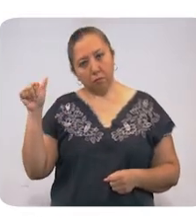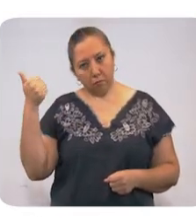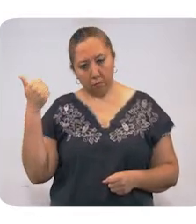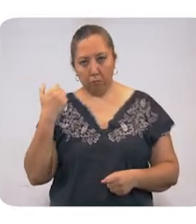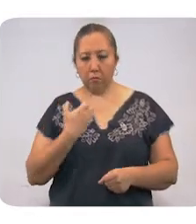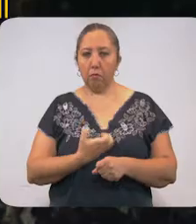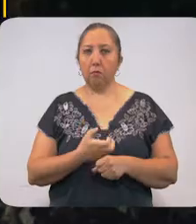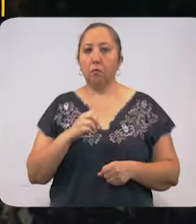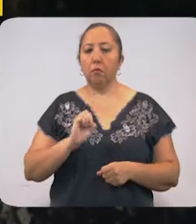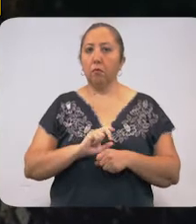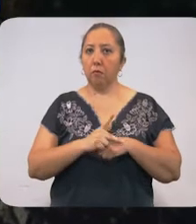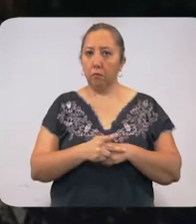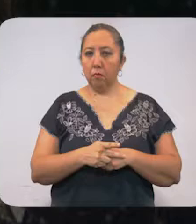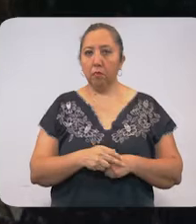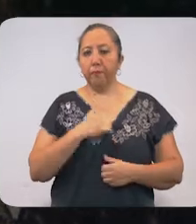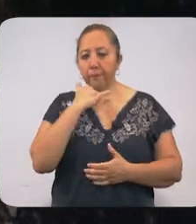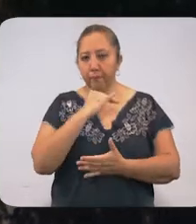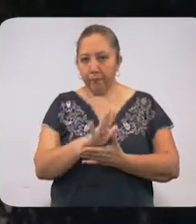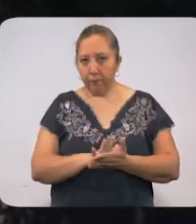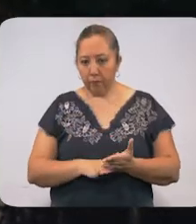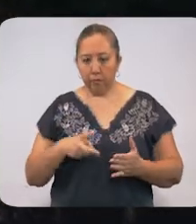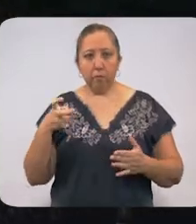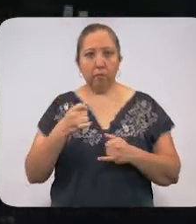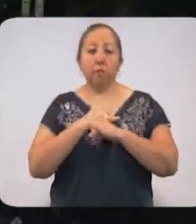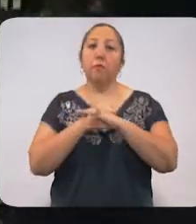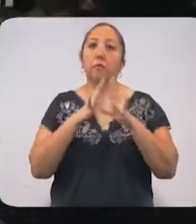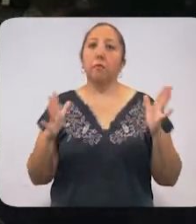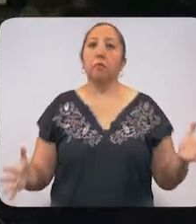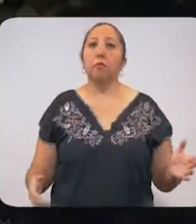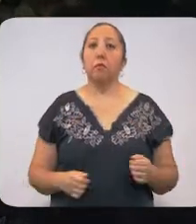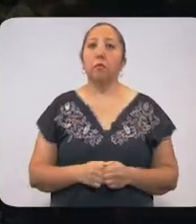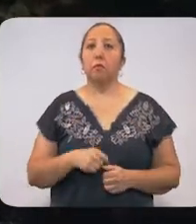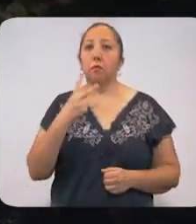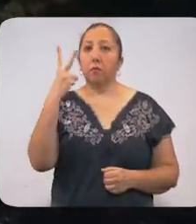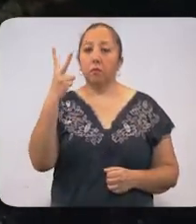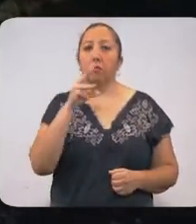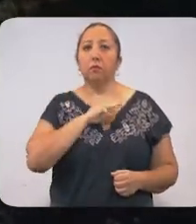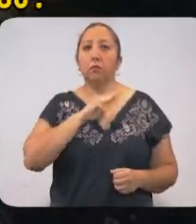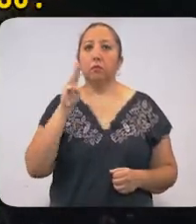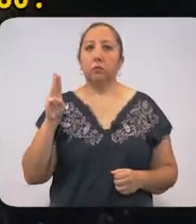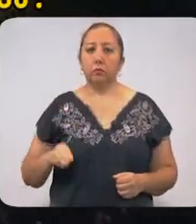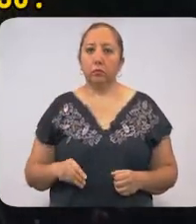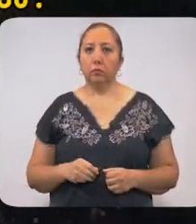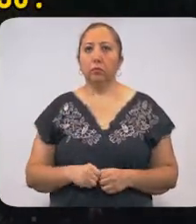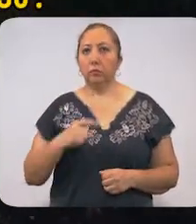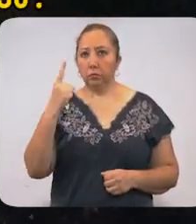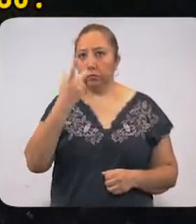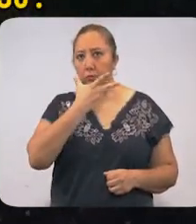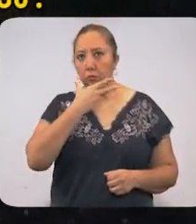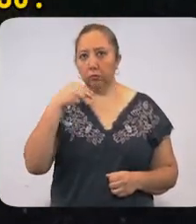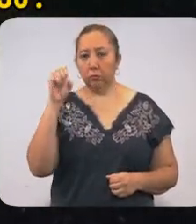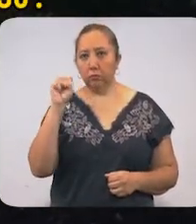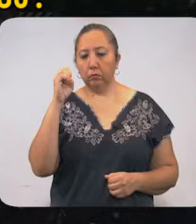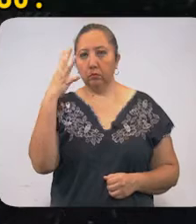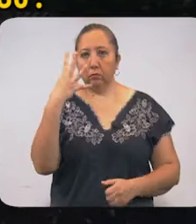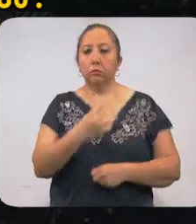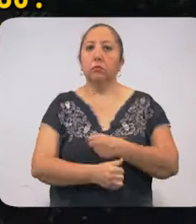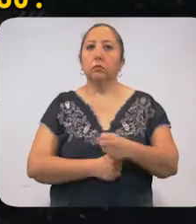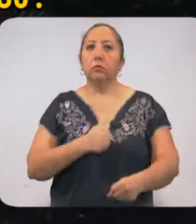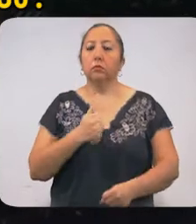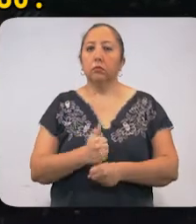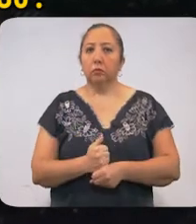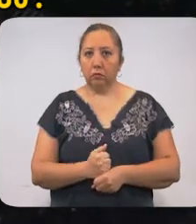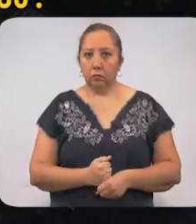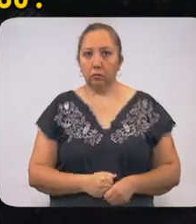u otro estado lamentablemente en este parte médico informamos de dos fallecimientos un hombre de 64 años de edad